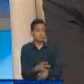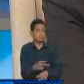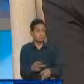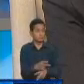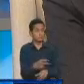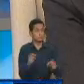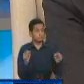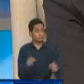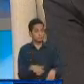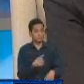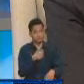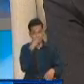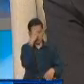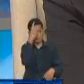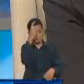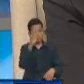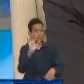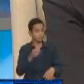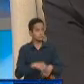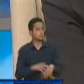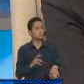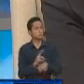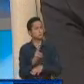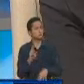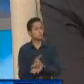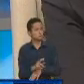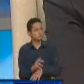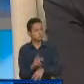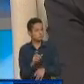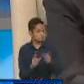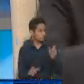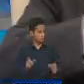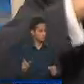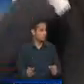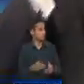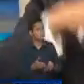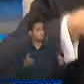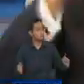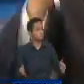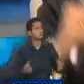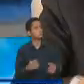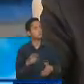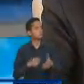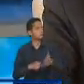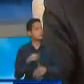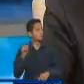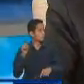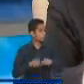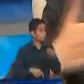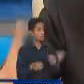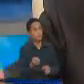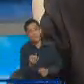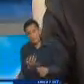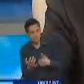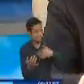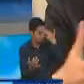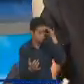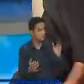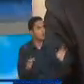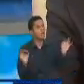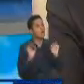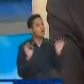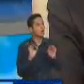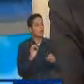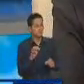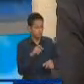percepciones sean negativas. El uso de transgénicos, muchas personas, o algunas personas, para no entrar a calificar cuántas, o ciertos